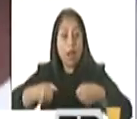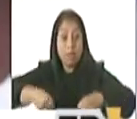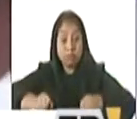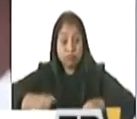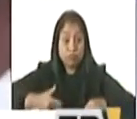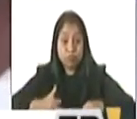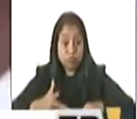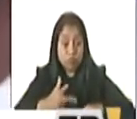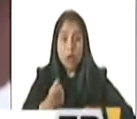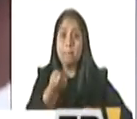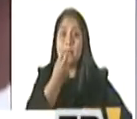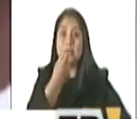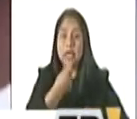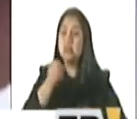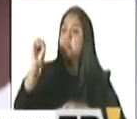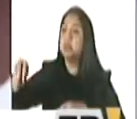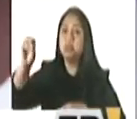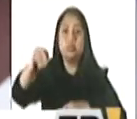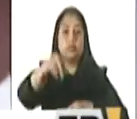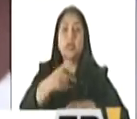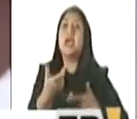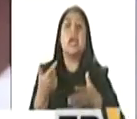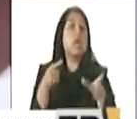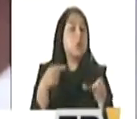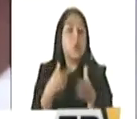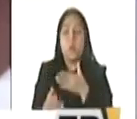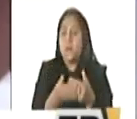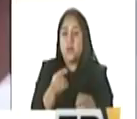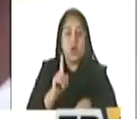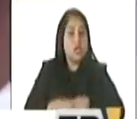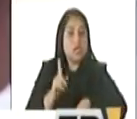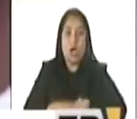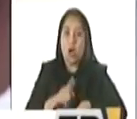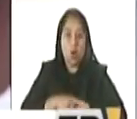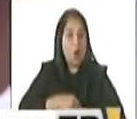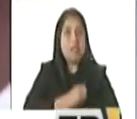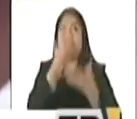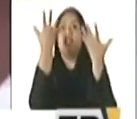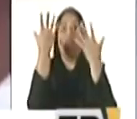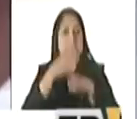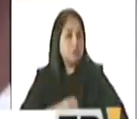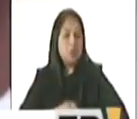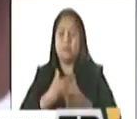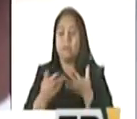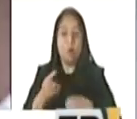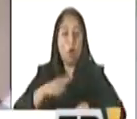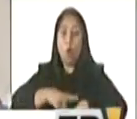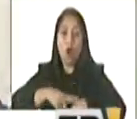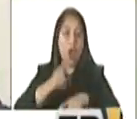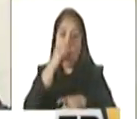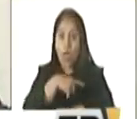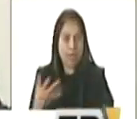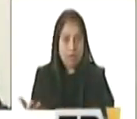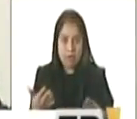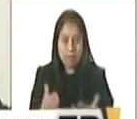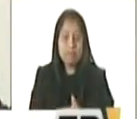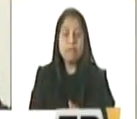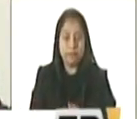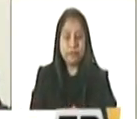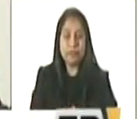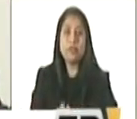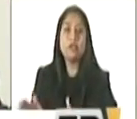medicina pueden andar a cualquier hora del día o de la noche sin ninguna restricción.